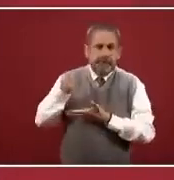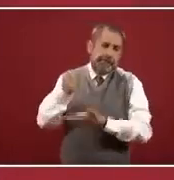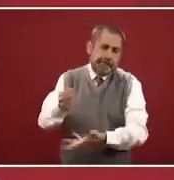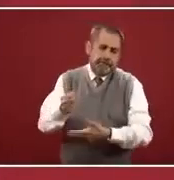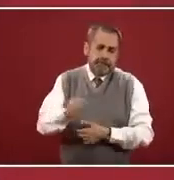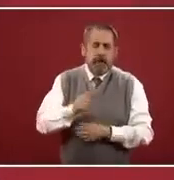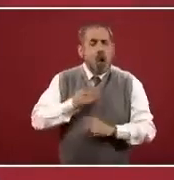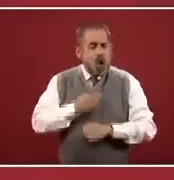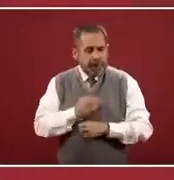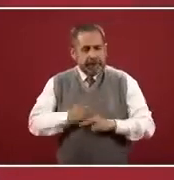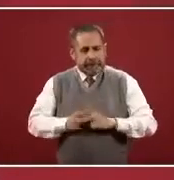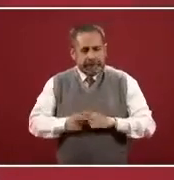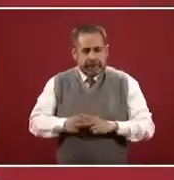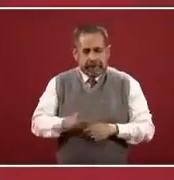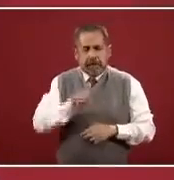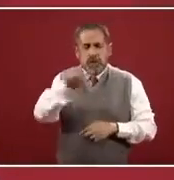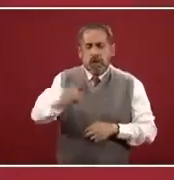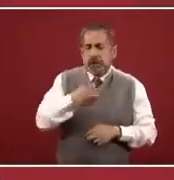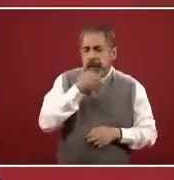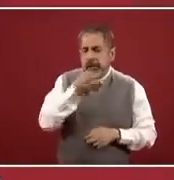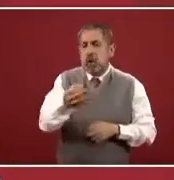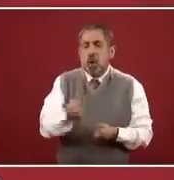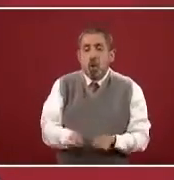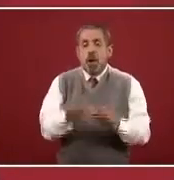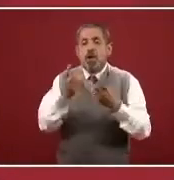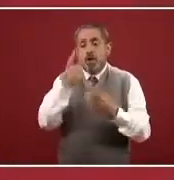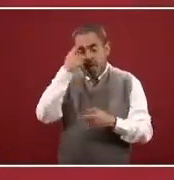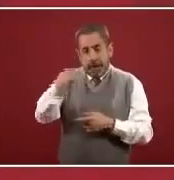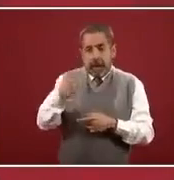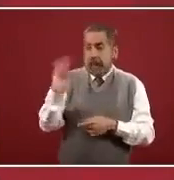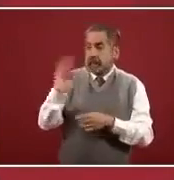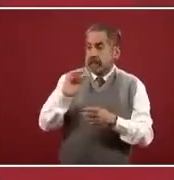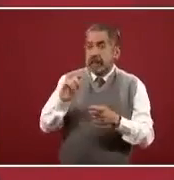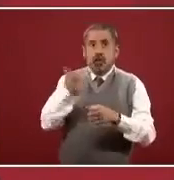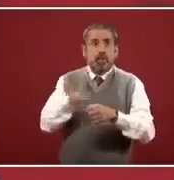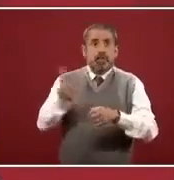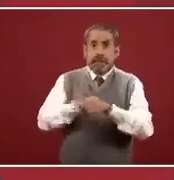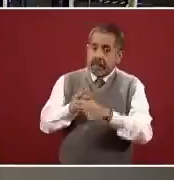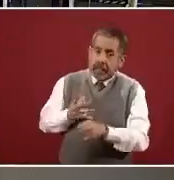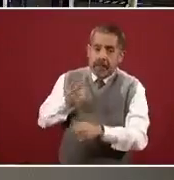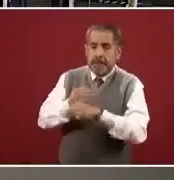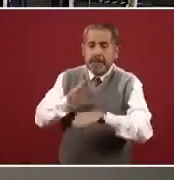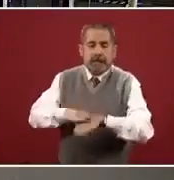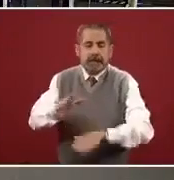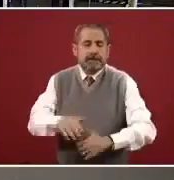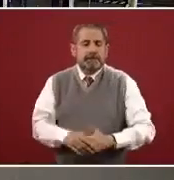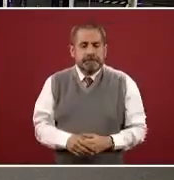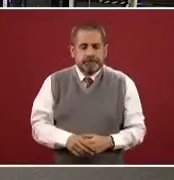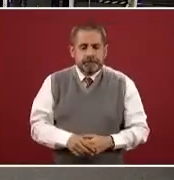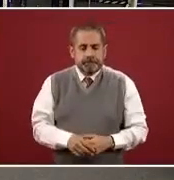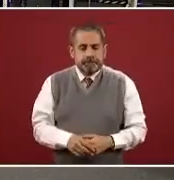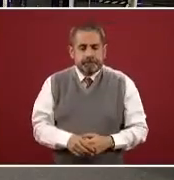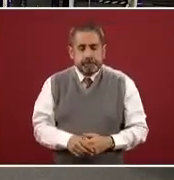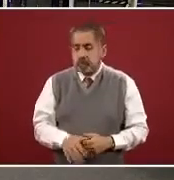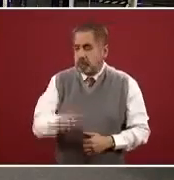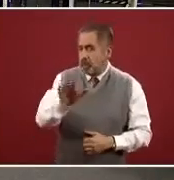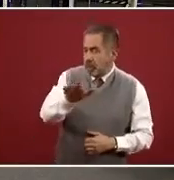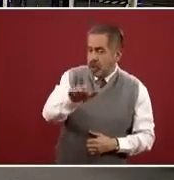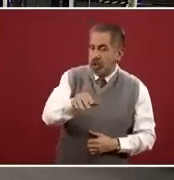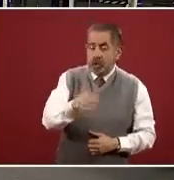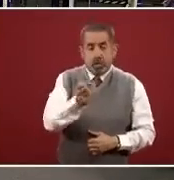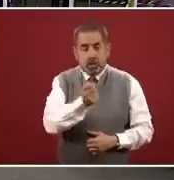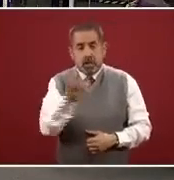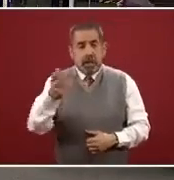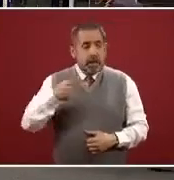podemos dar una estimación de cuánto para el caso de reconversión hospitalaria se va a necesitar. En relación a las personas que todavía estarían cumpliendo